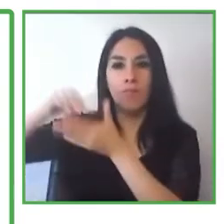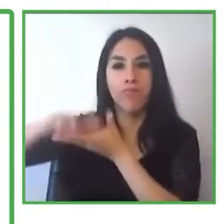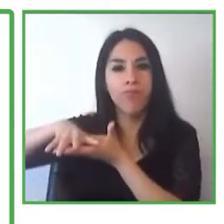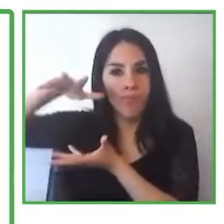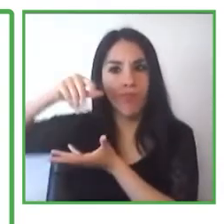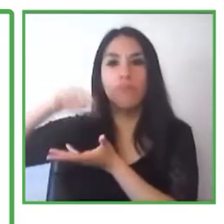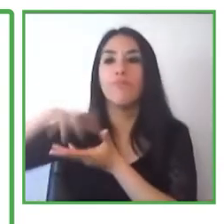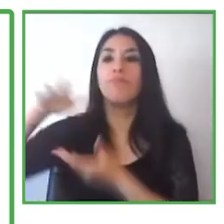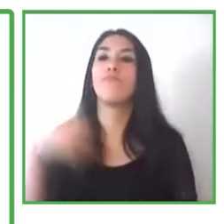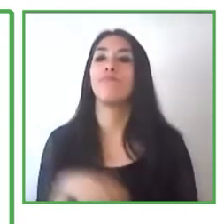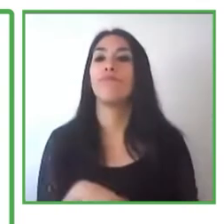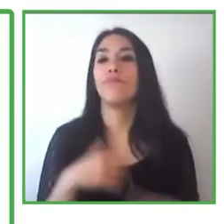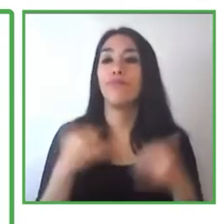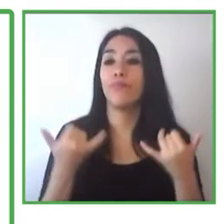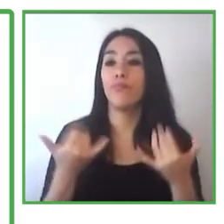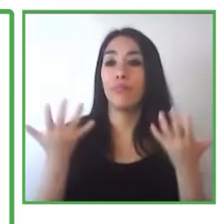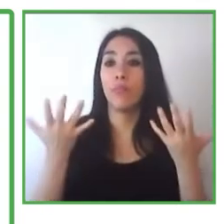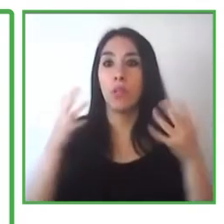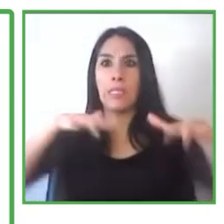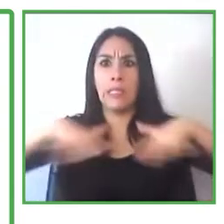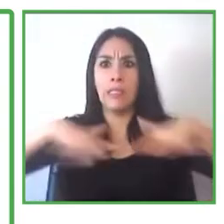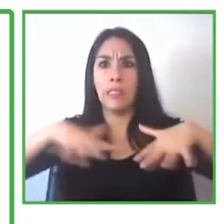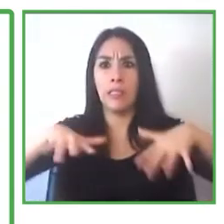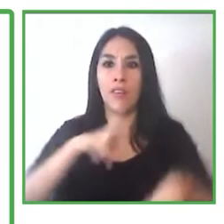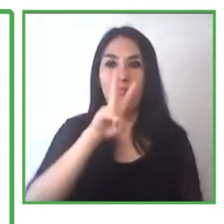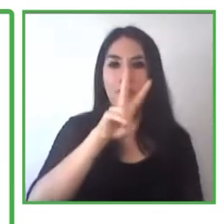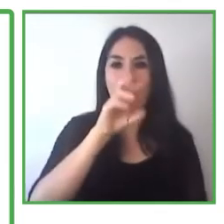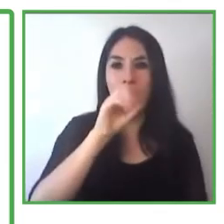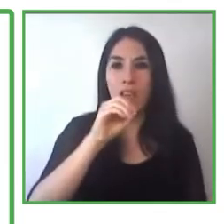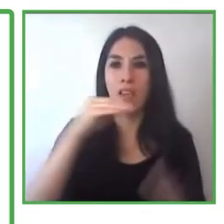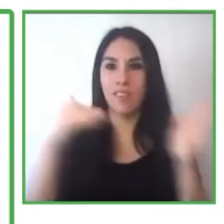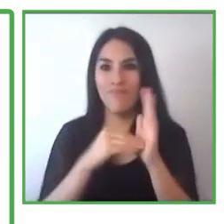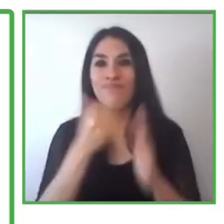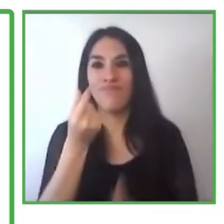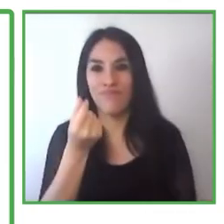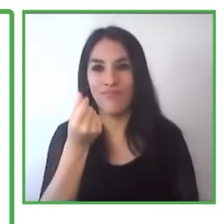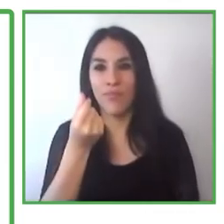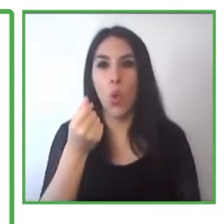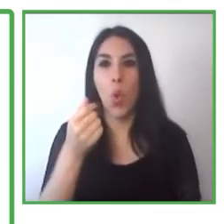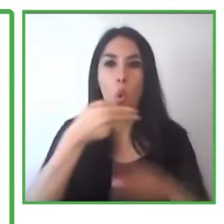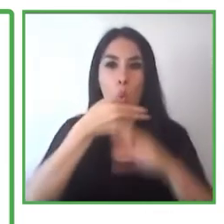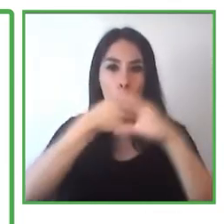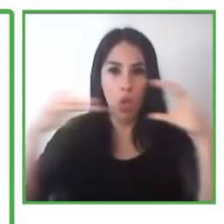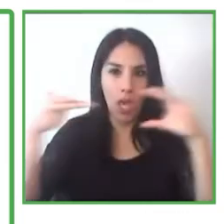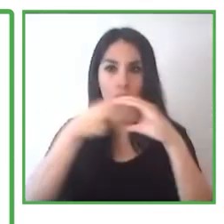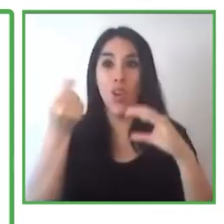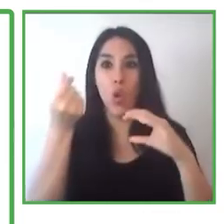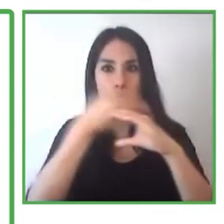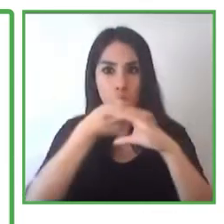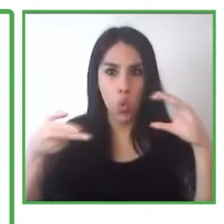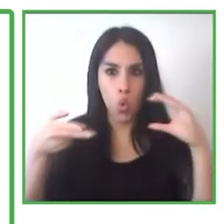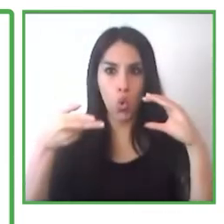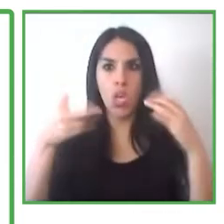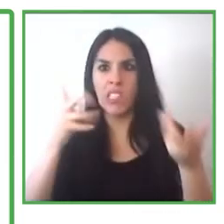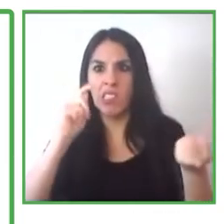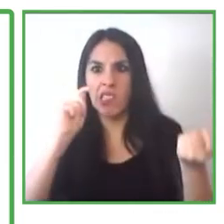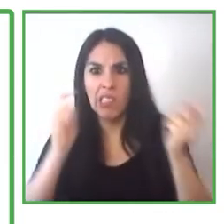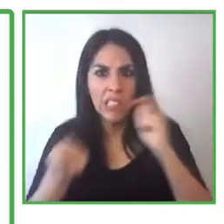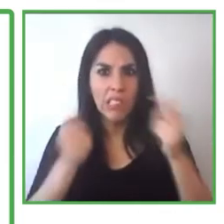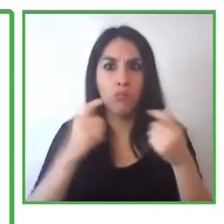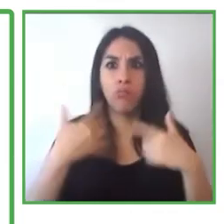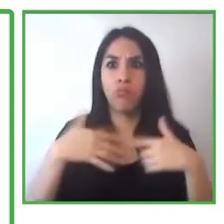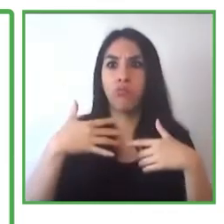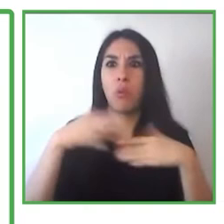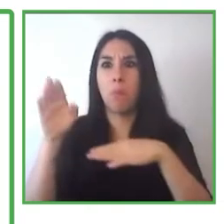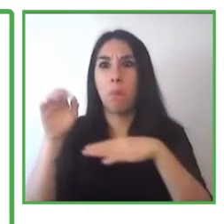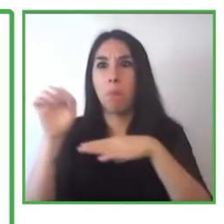unos activos de 20.000 millones de euros en inversiones en bancos, en empresas de industriales, de servicios, inmobiliarias,